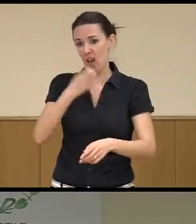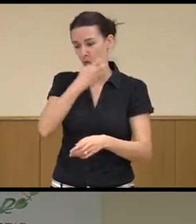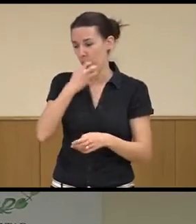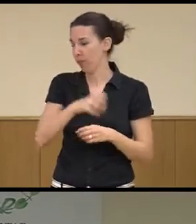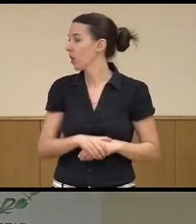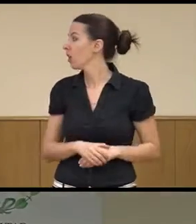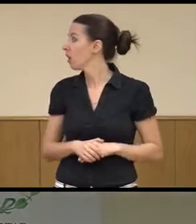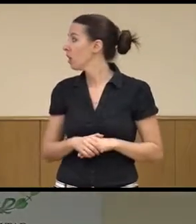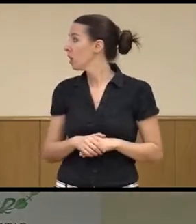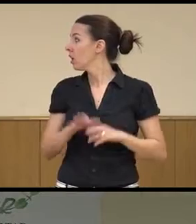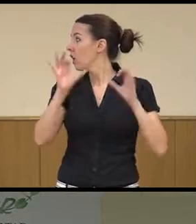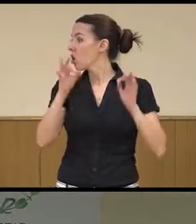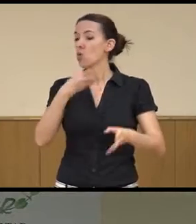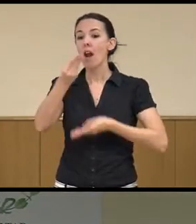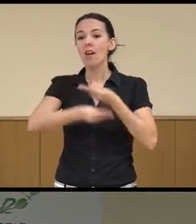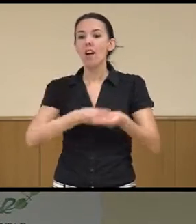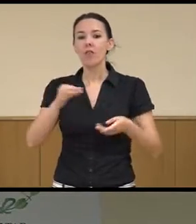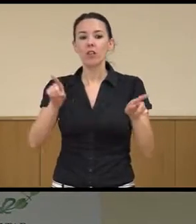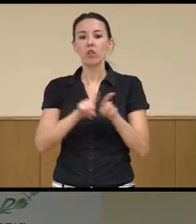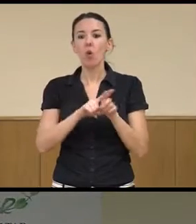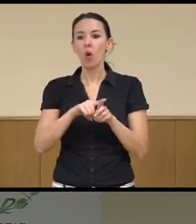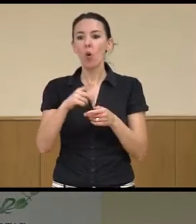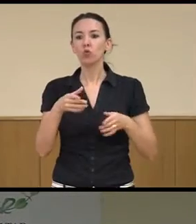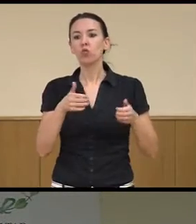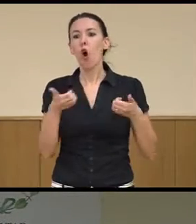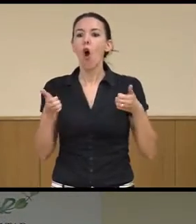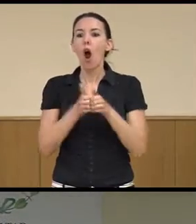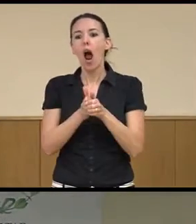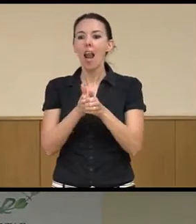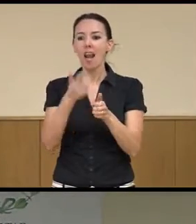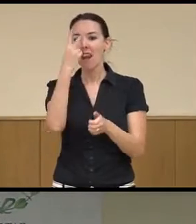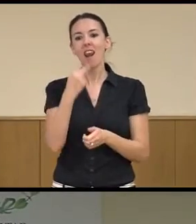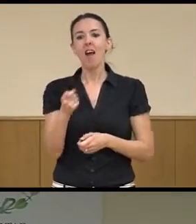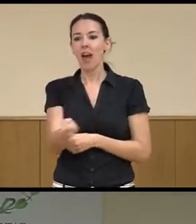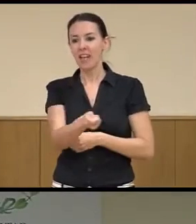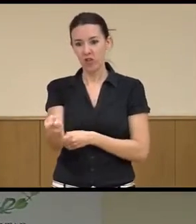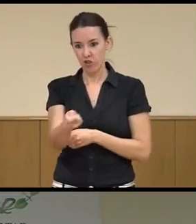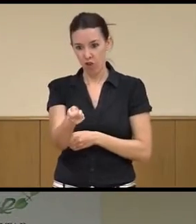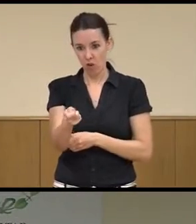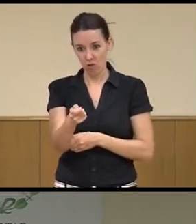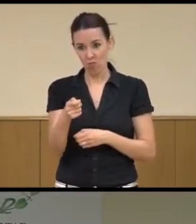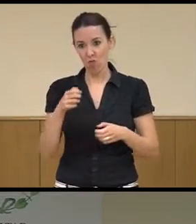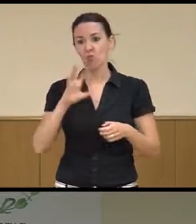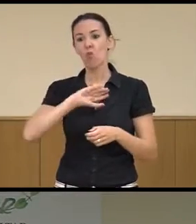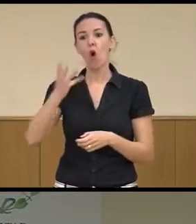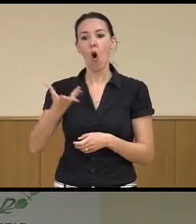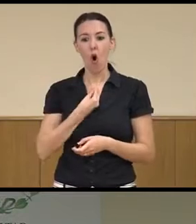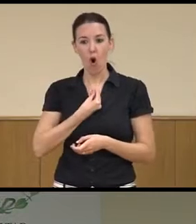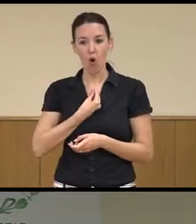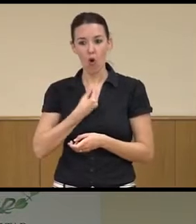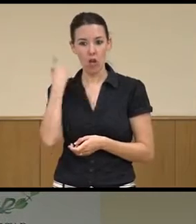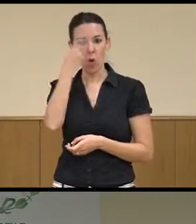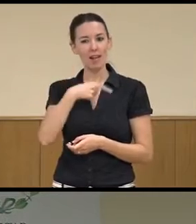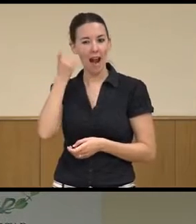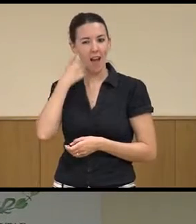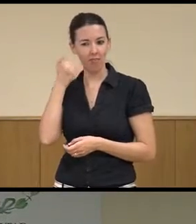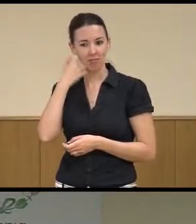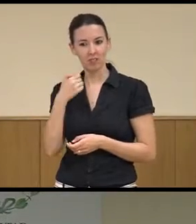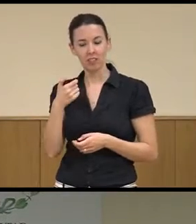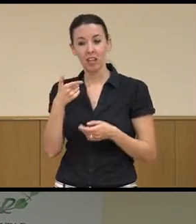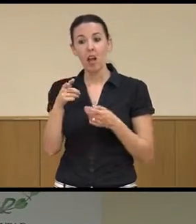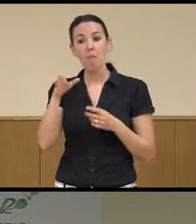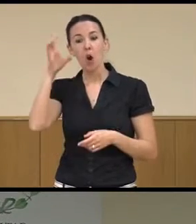Como está haciendo también, junto a un lazarillo con cara de pícaro, en el cartón de Goya, ese otro ciego ante una audiencia